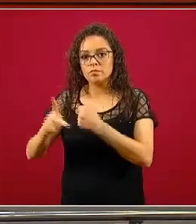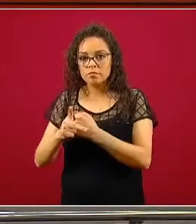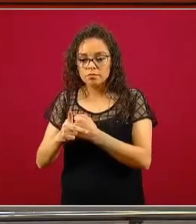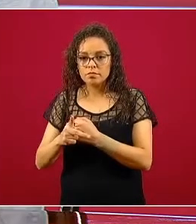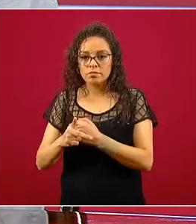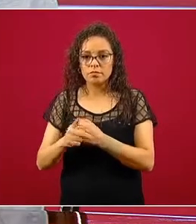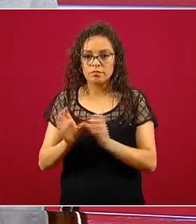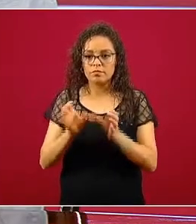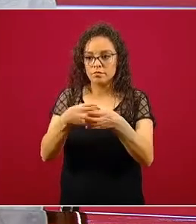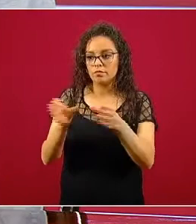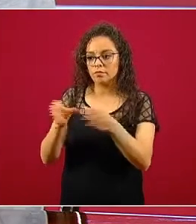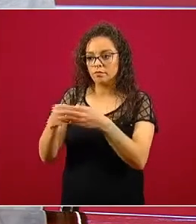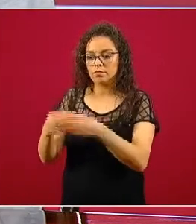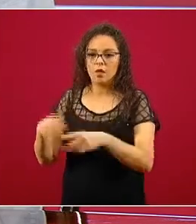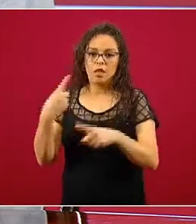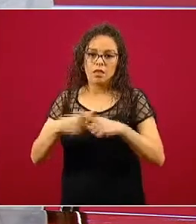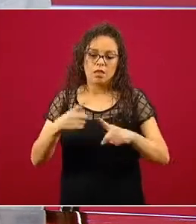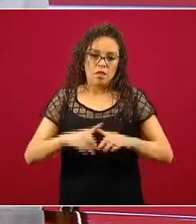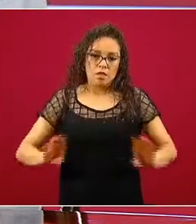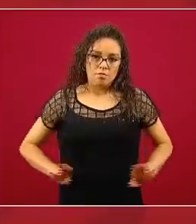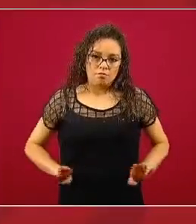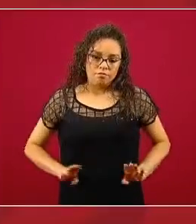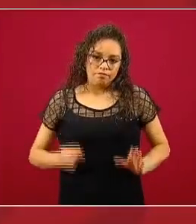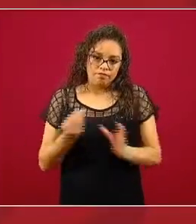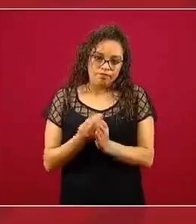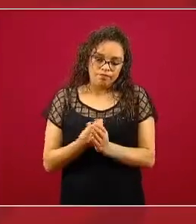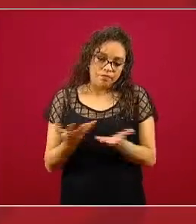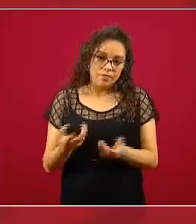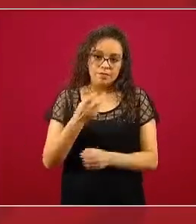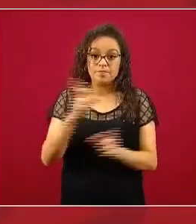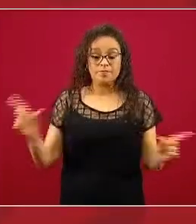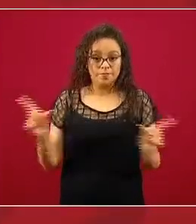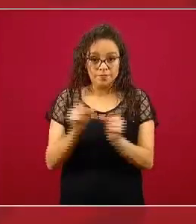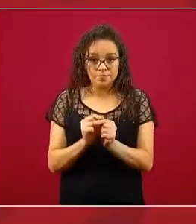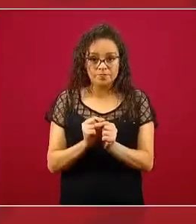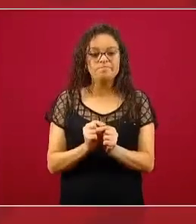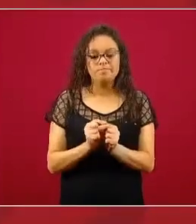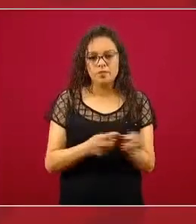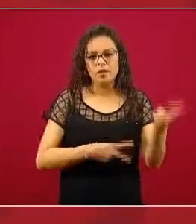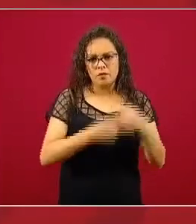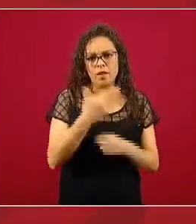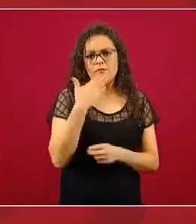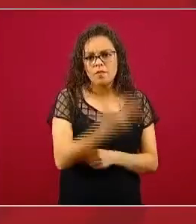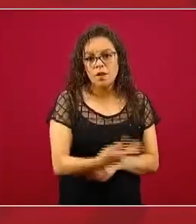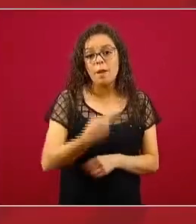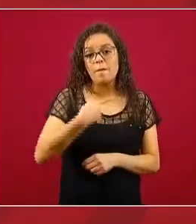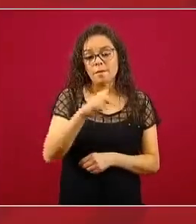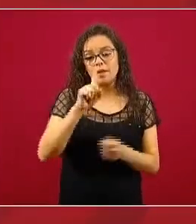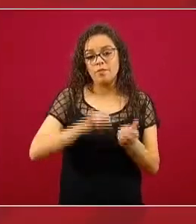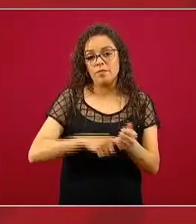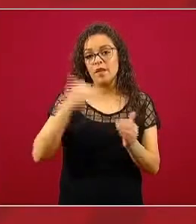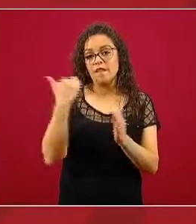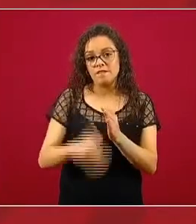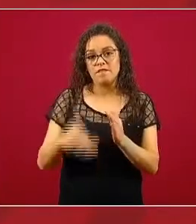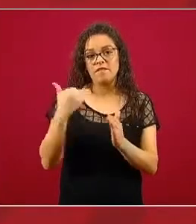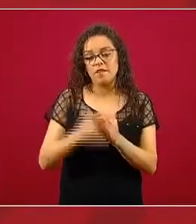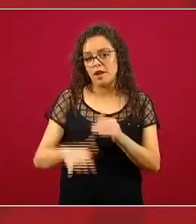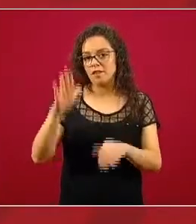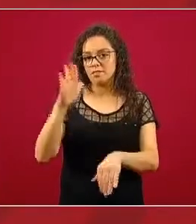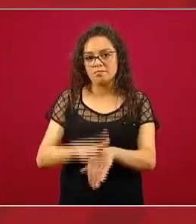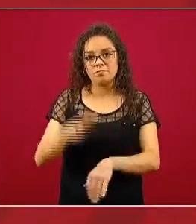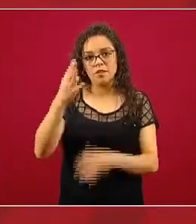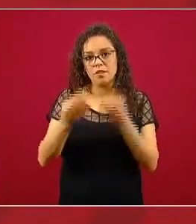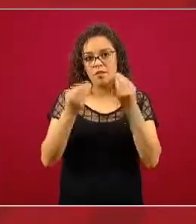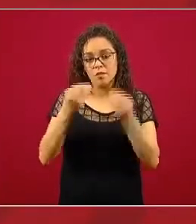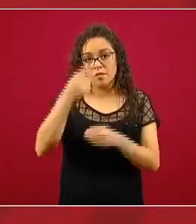con distintas características. Entonces, en resumen, es alentador, pero falta mucho entre esto y pensar que ya vamos a tener una